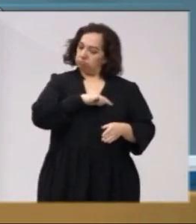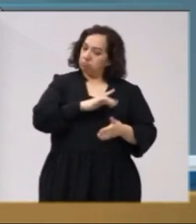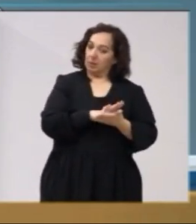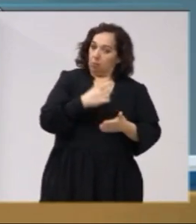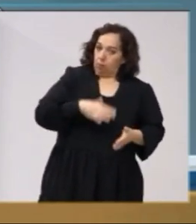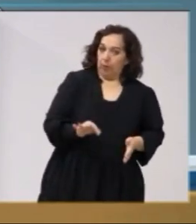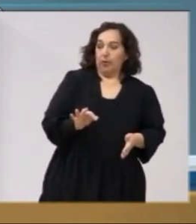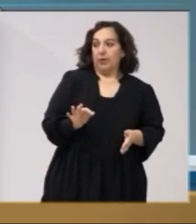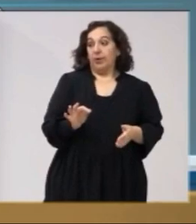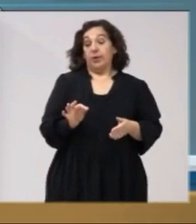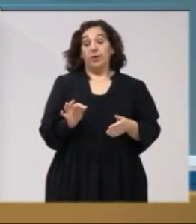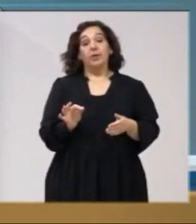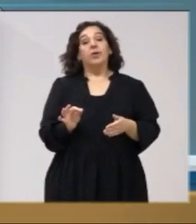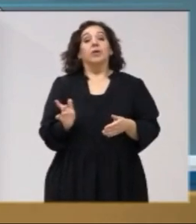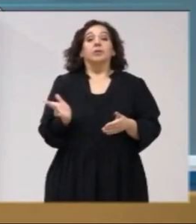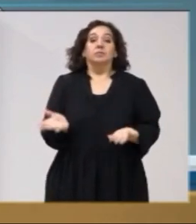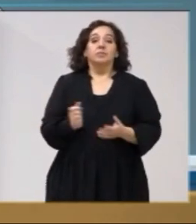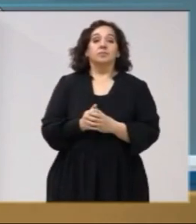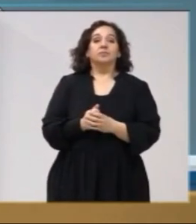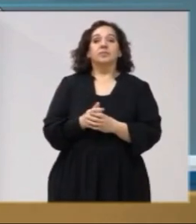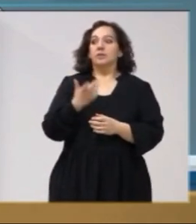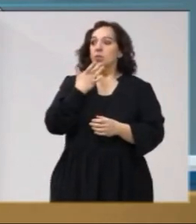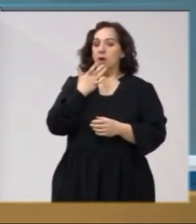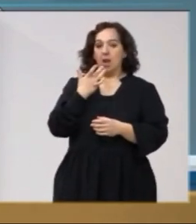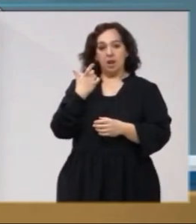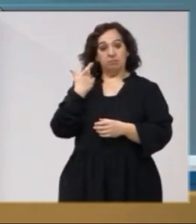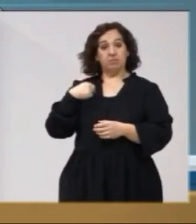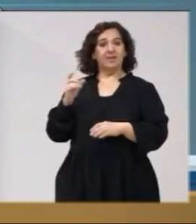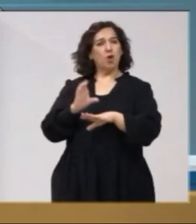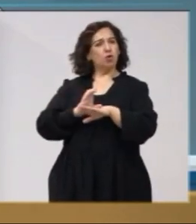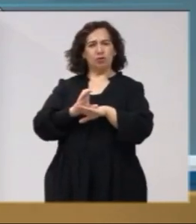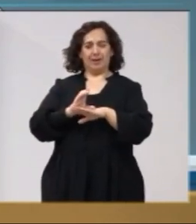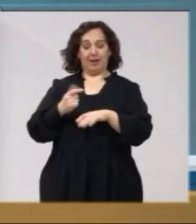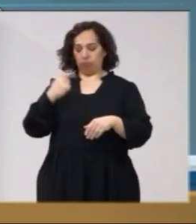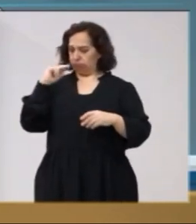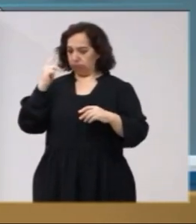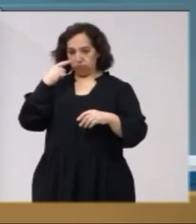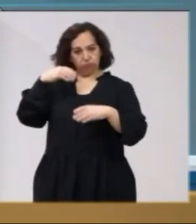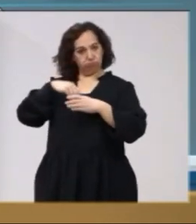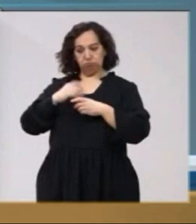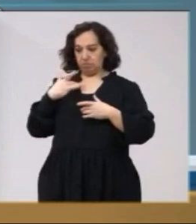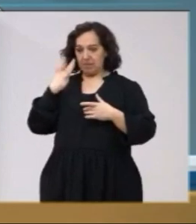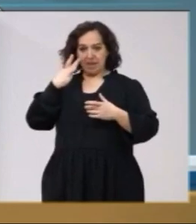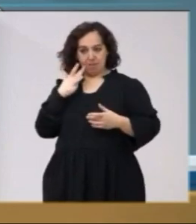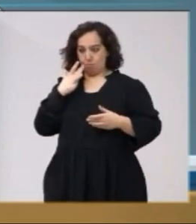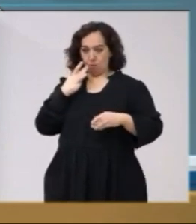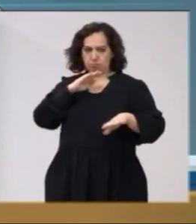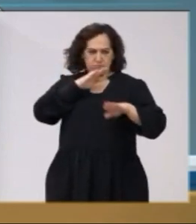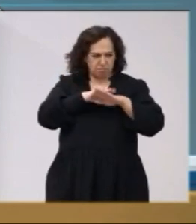que estaba absolutamente limpio, que no tuviese ninguna duda, y que su